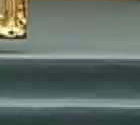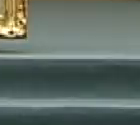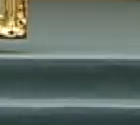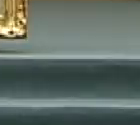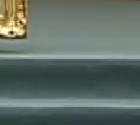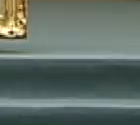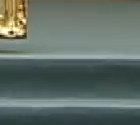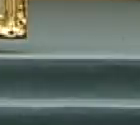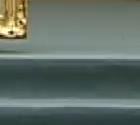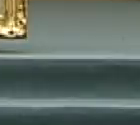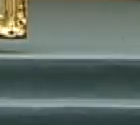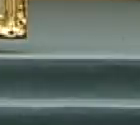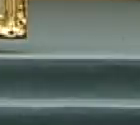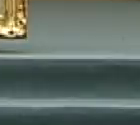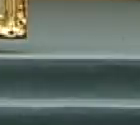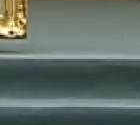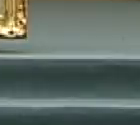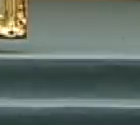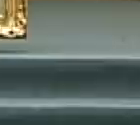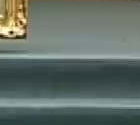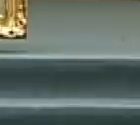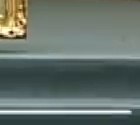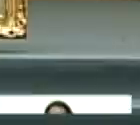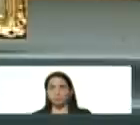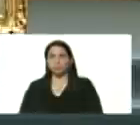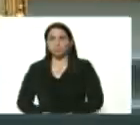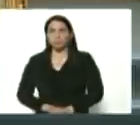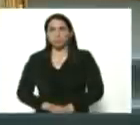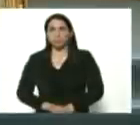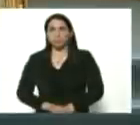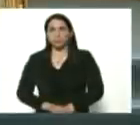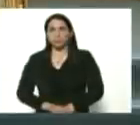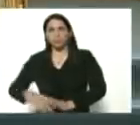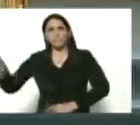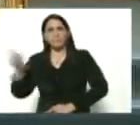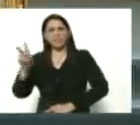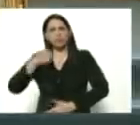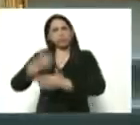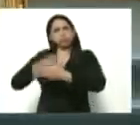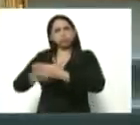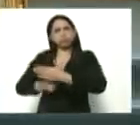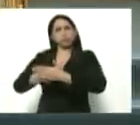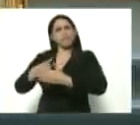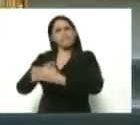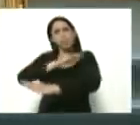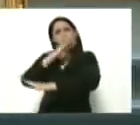Venezuela, de manera intensa, está en su batalla contra la pandemia del coronavirus.